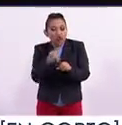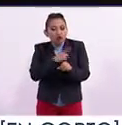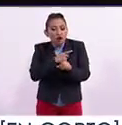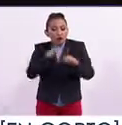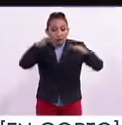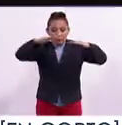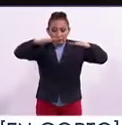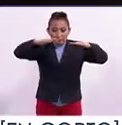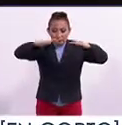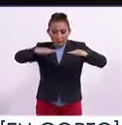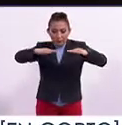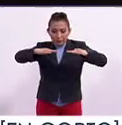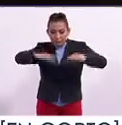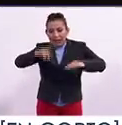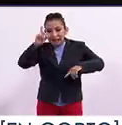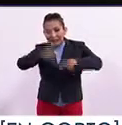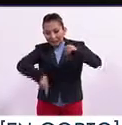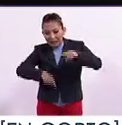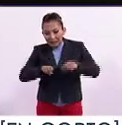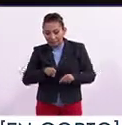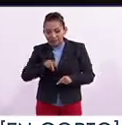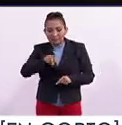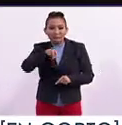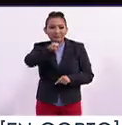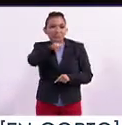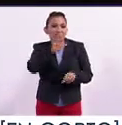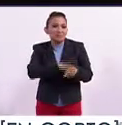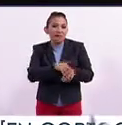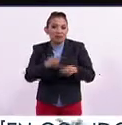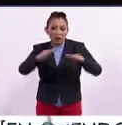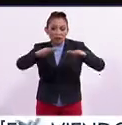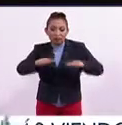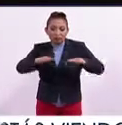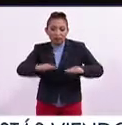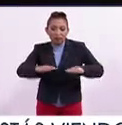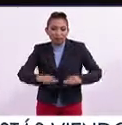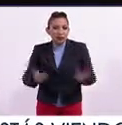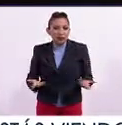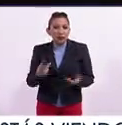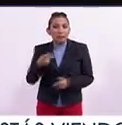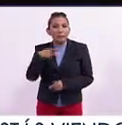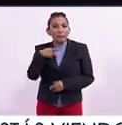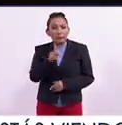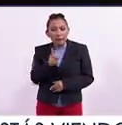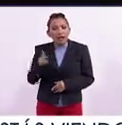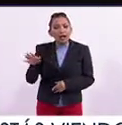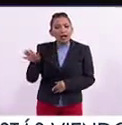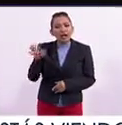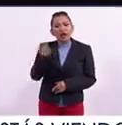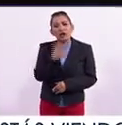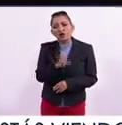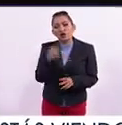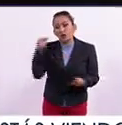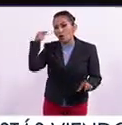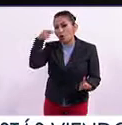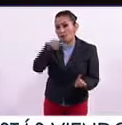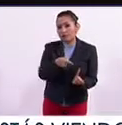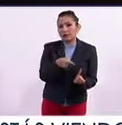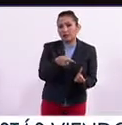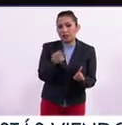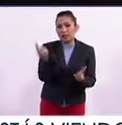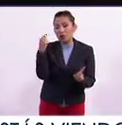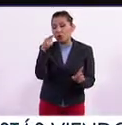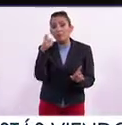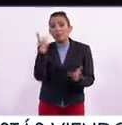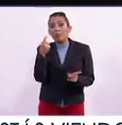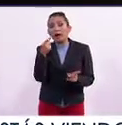o poner escalones para subir, pero el objetivo, ¿no? La meta es tratar